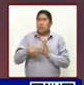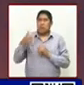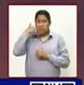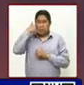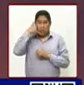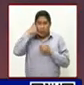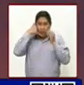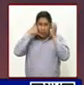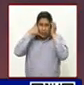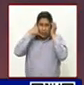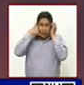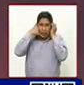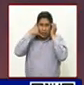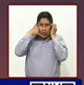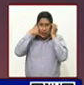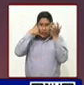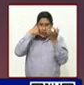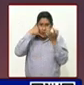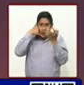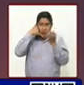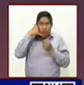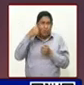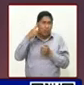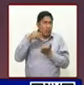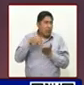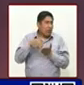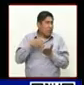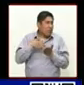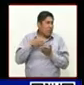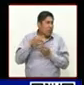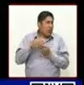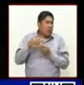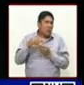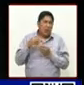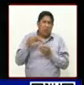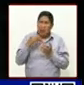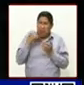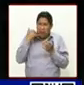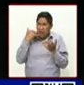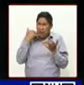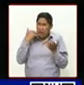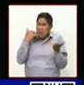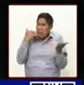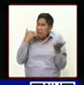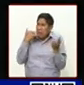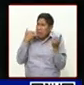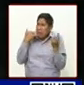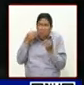una llamada con un rescate de $1,000,000.